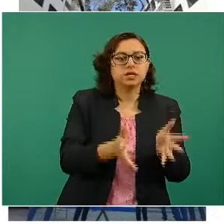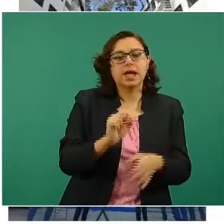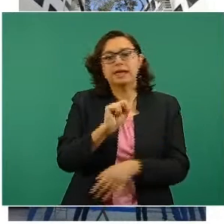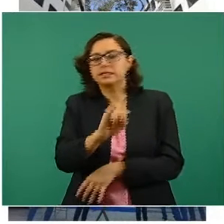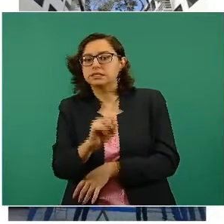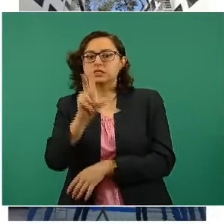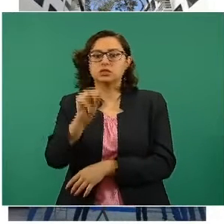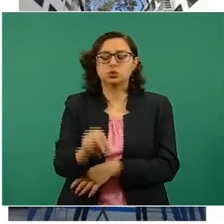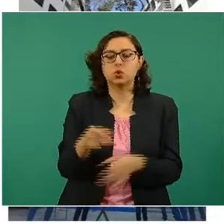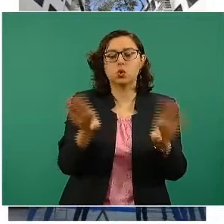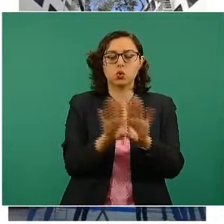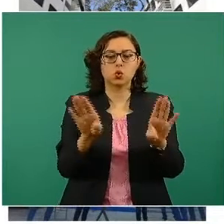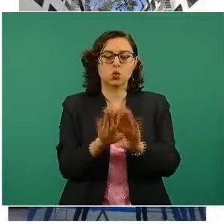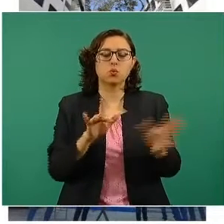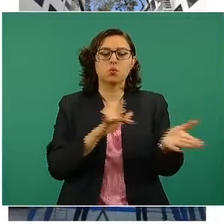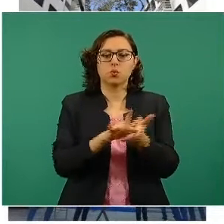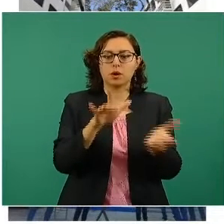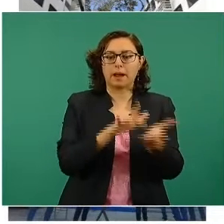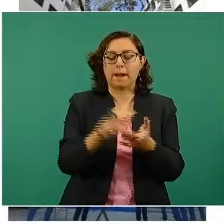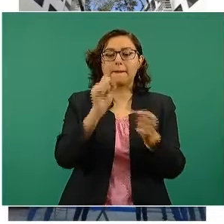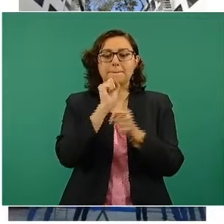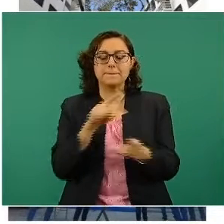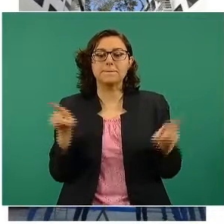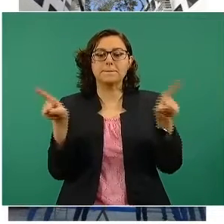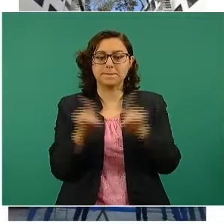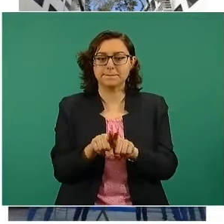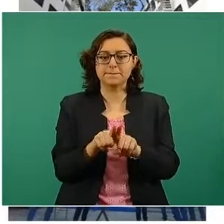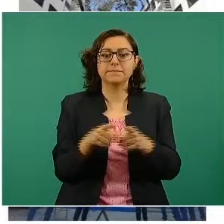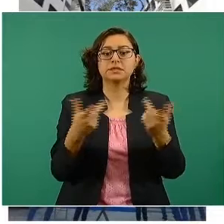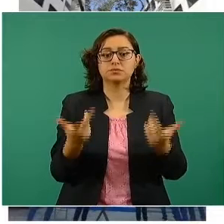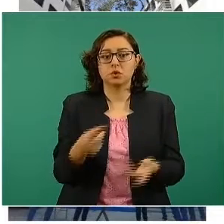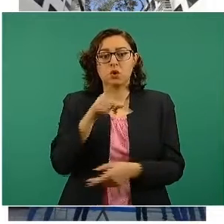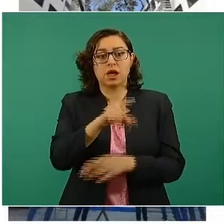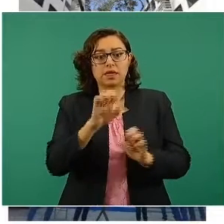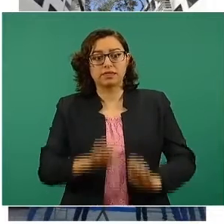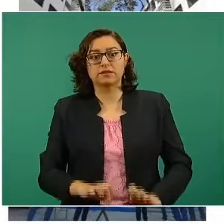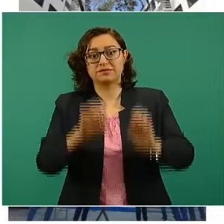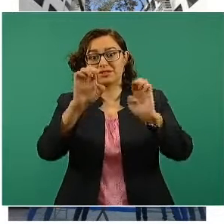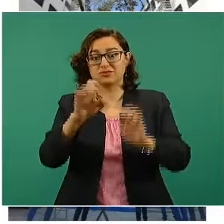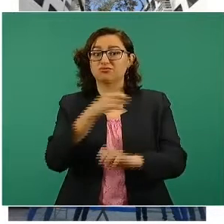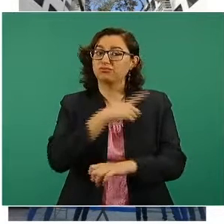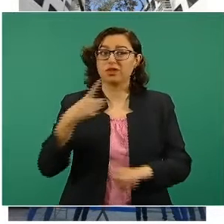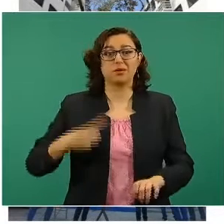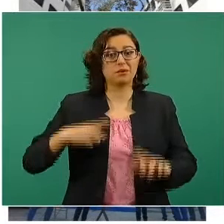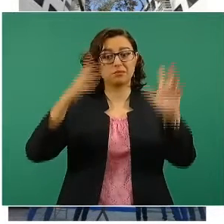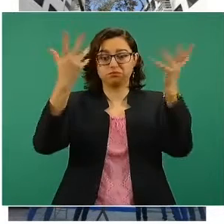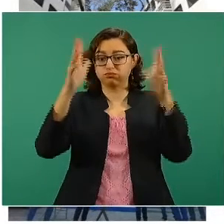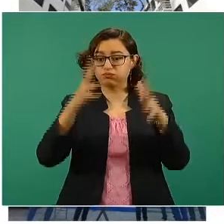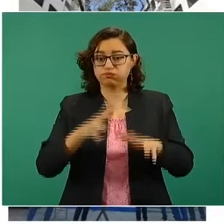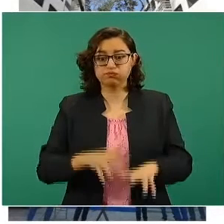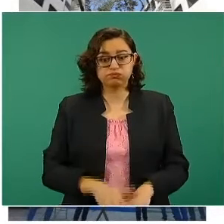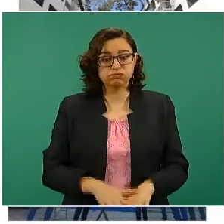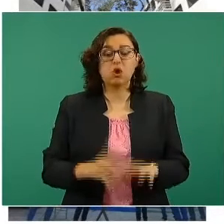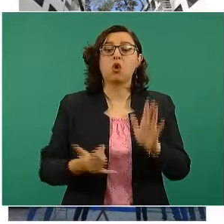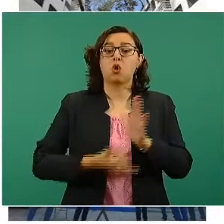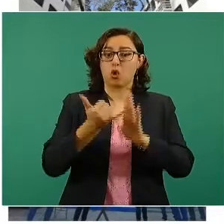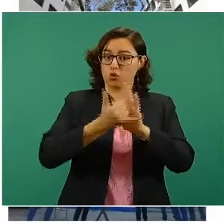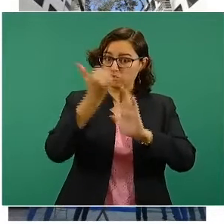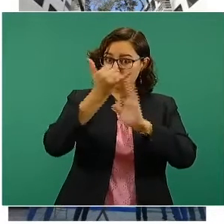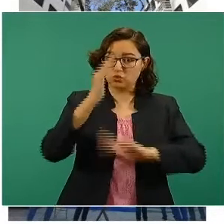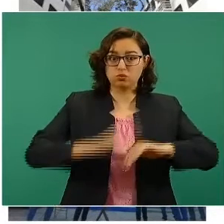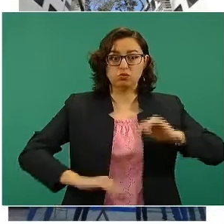el apoyo para ello y al mismo tiempo un estudio de si el edificio tenía que demolerse y reconstruirse o tenía que